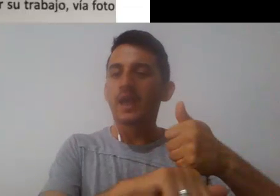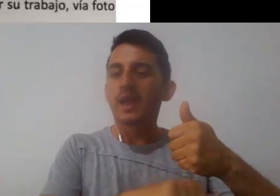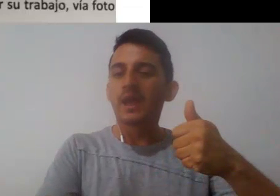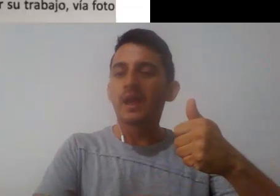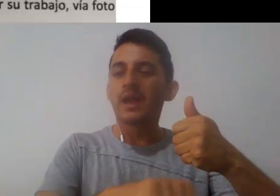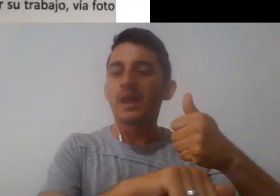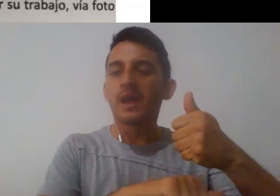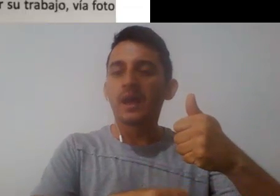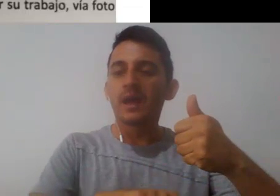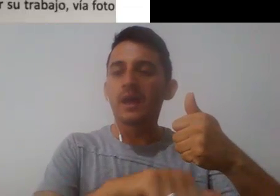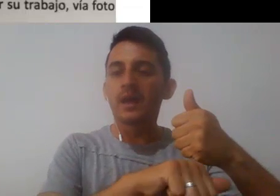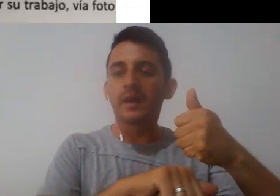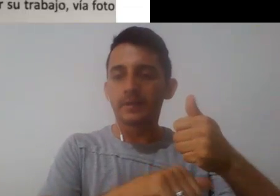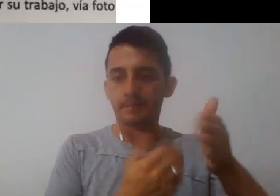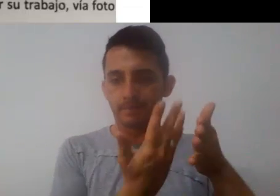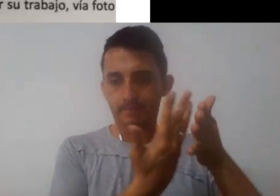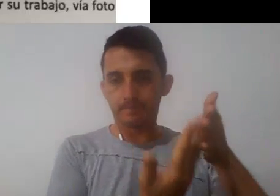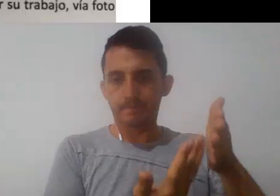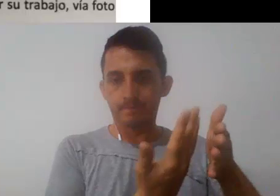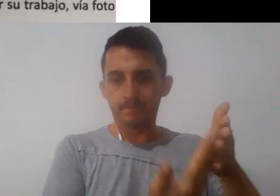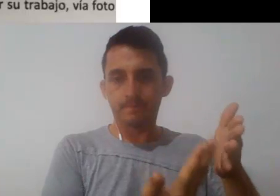Matemáticas